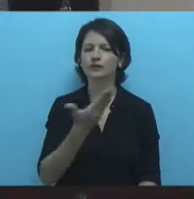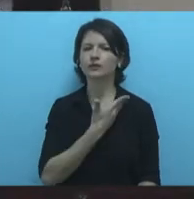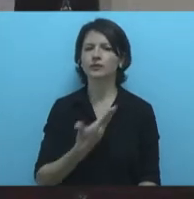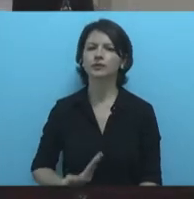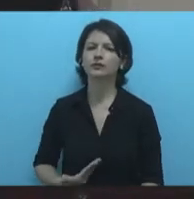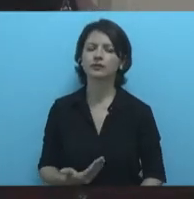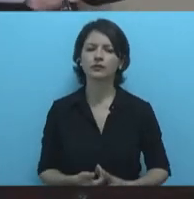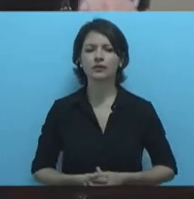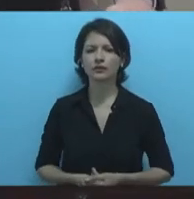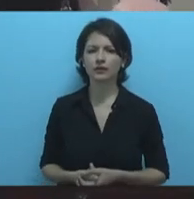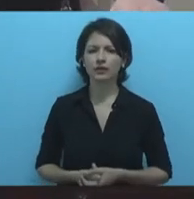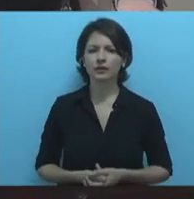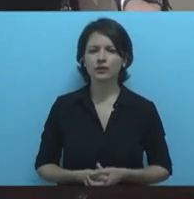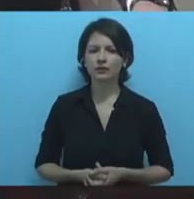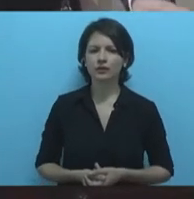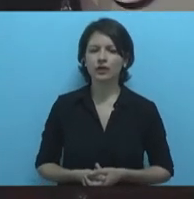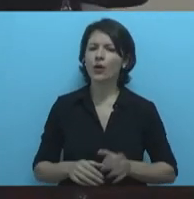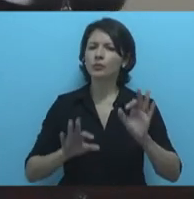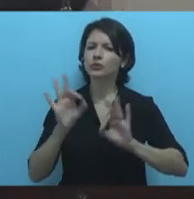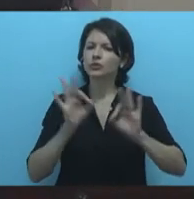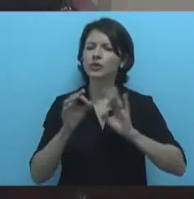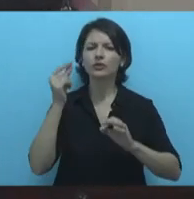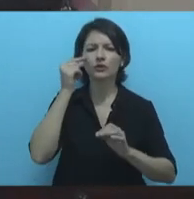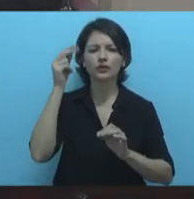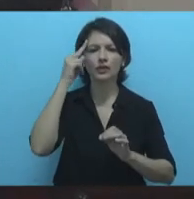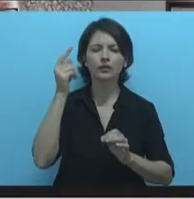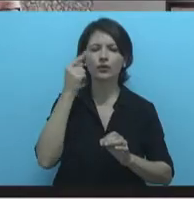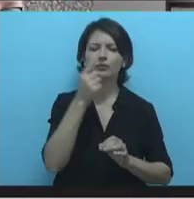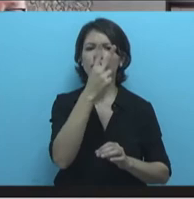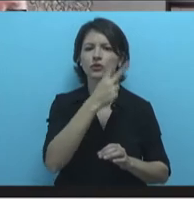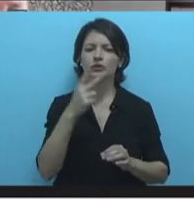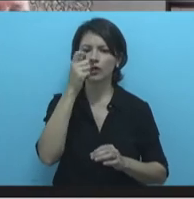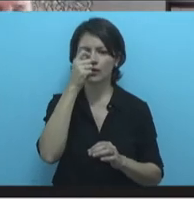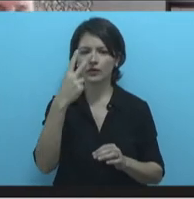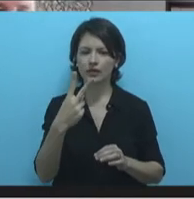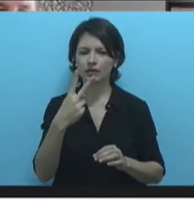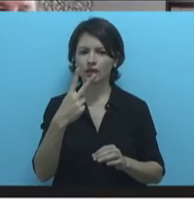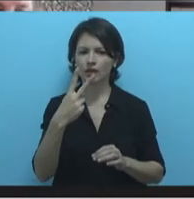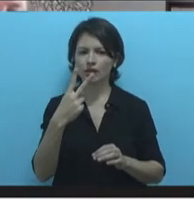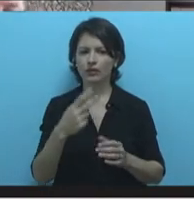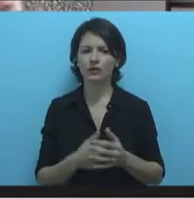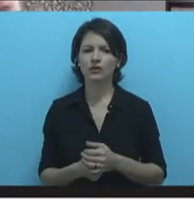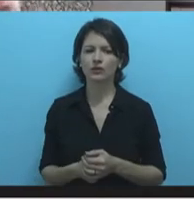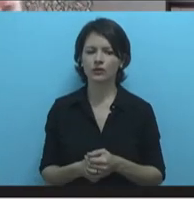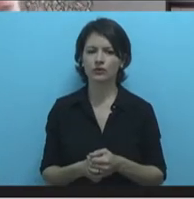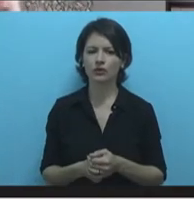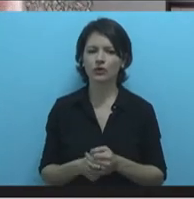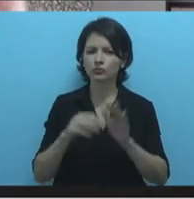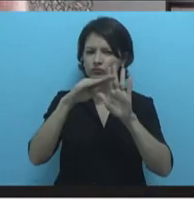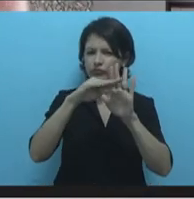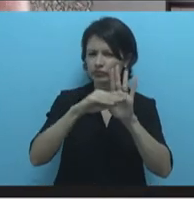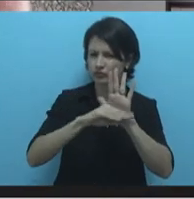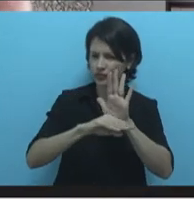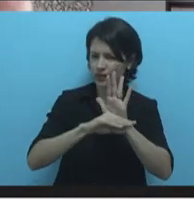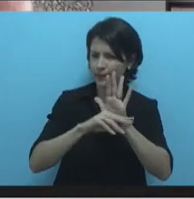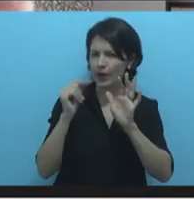por el proyecto 39 1.222 de la preferencia número 43